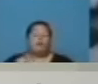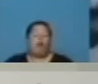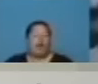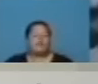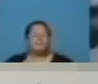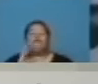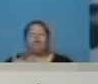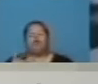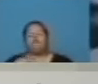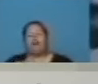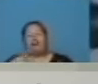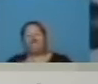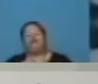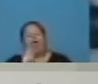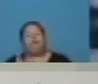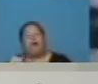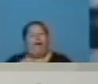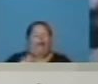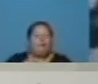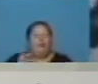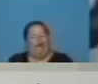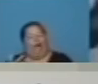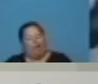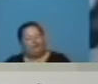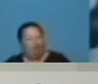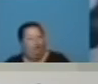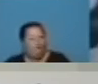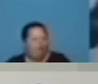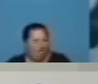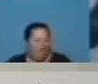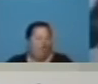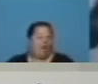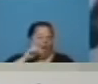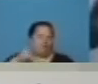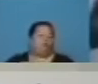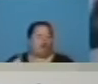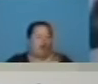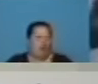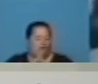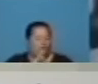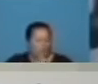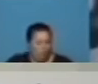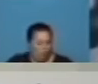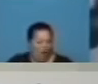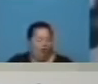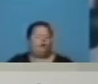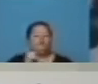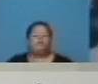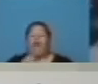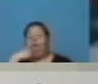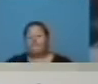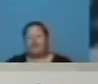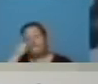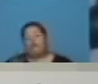de un forum shopping, de los amigos haciéndole favores a los amigos, rompiendo la institucionalidad tucumana, que va a terminar, insisto, en la